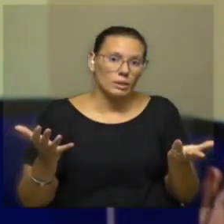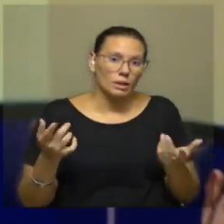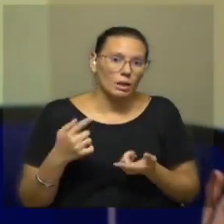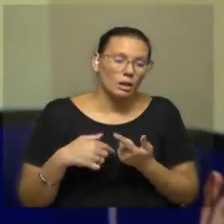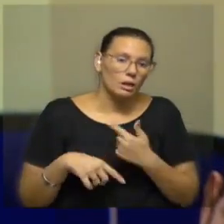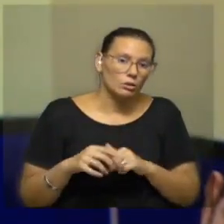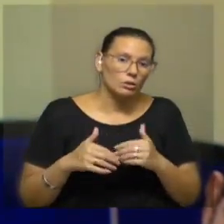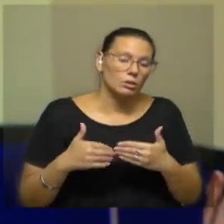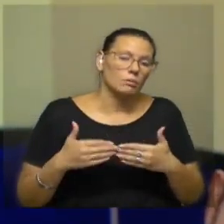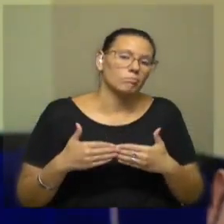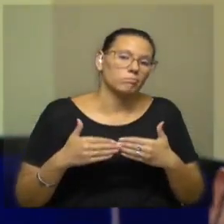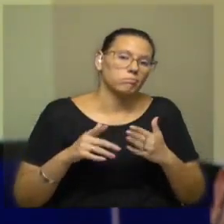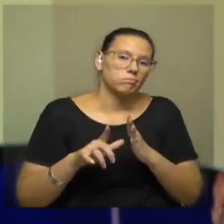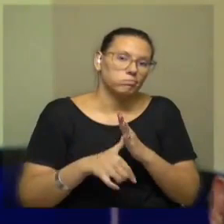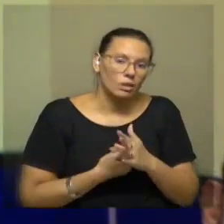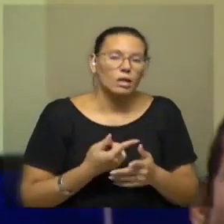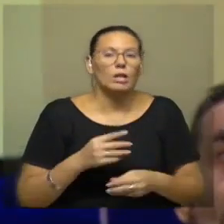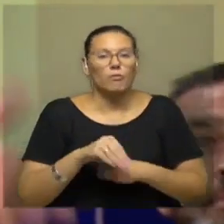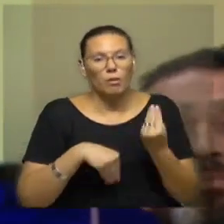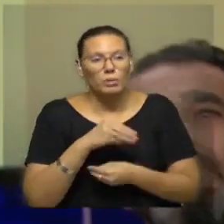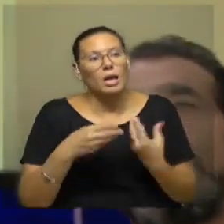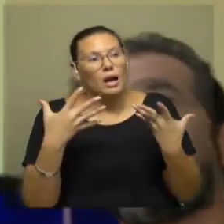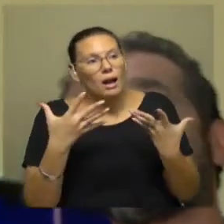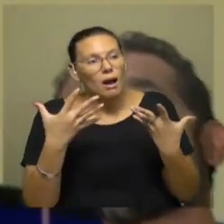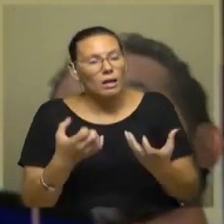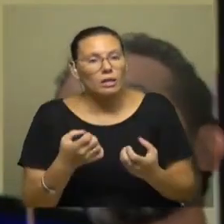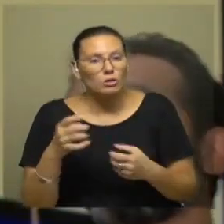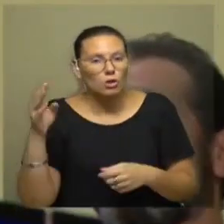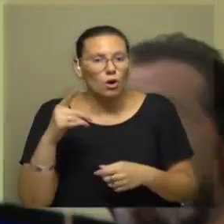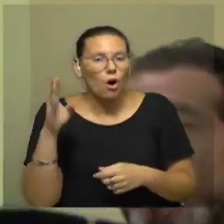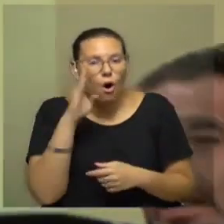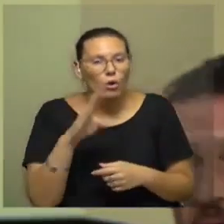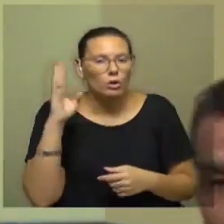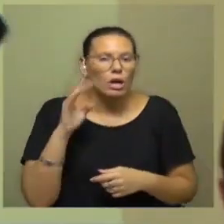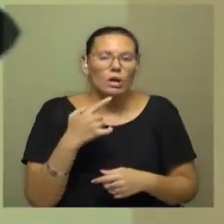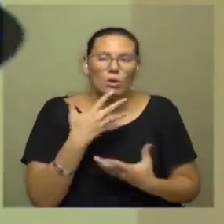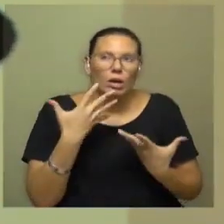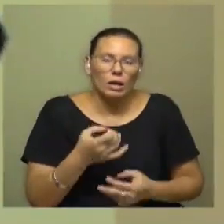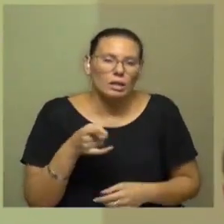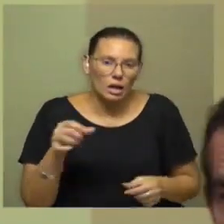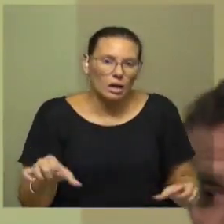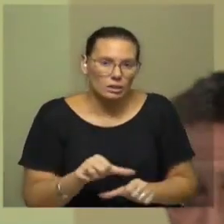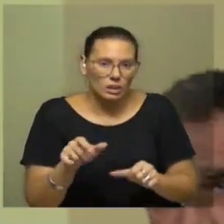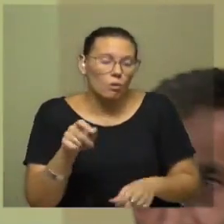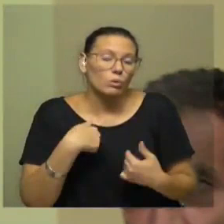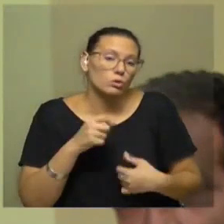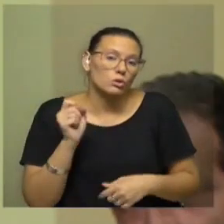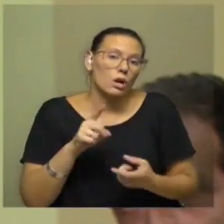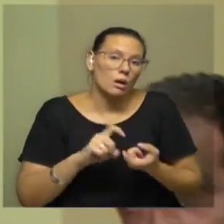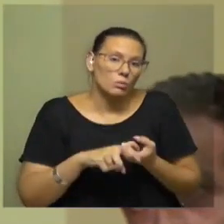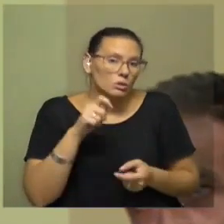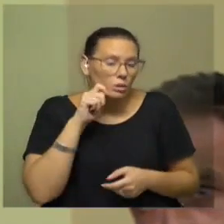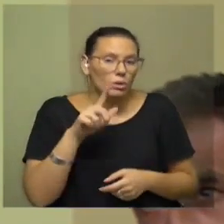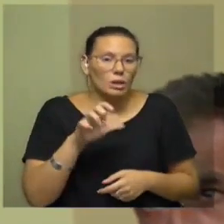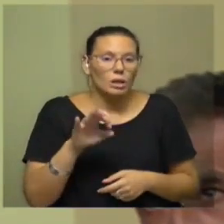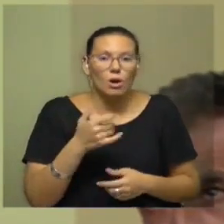se atrasó todo y la familia quiso honrar su deseo porque él, su esposa, cuando la saludé, me dijo, Leo Fernando